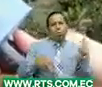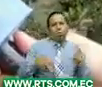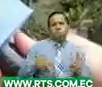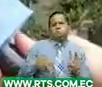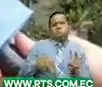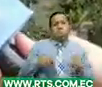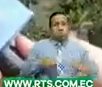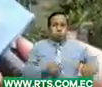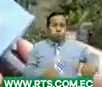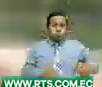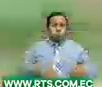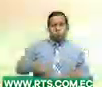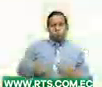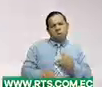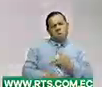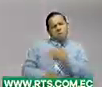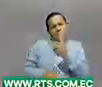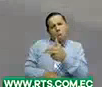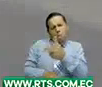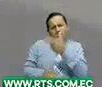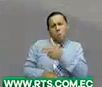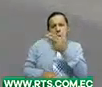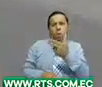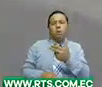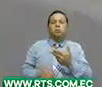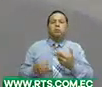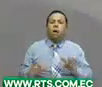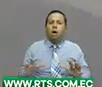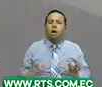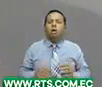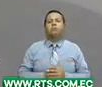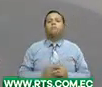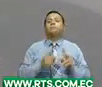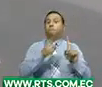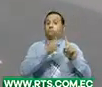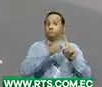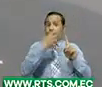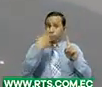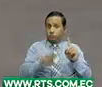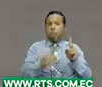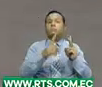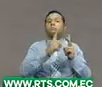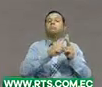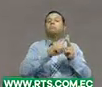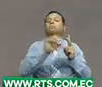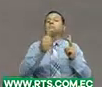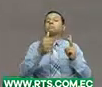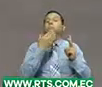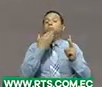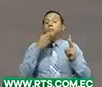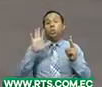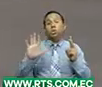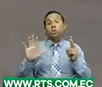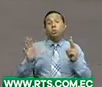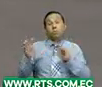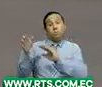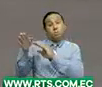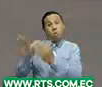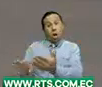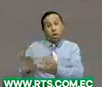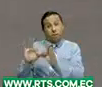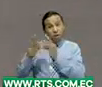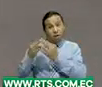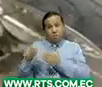a dispararle a quemarropa. Otro de los involucrados en el asesinato fue interceptado por uno de los familiares de la hora occiso, quien